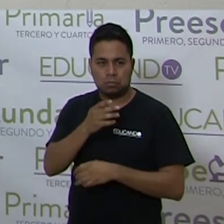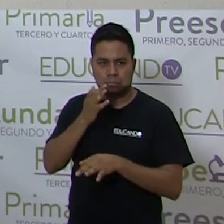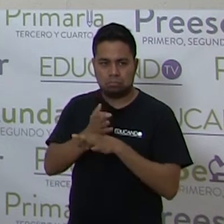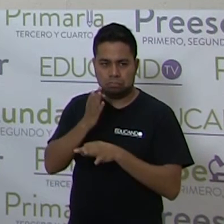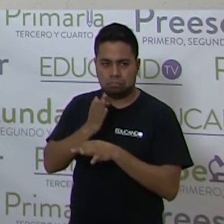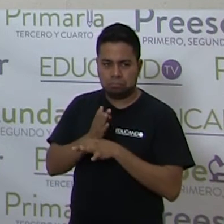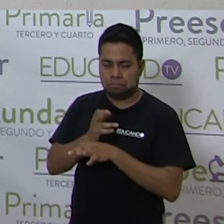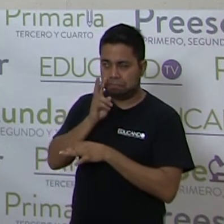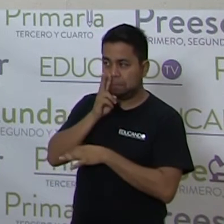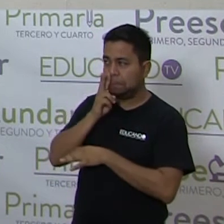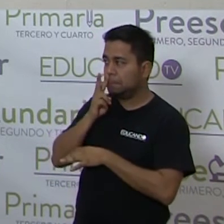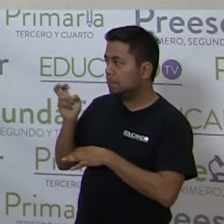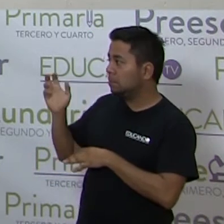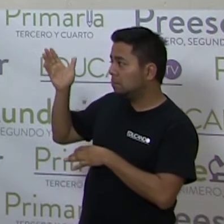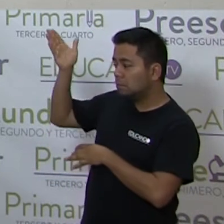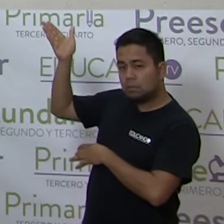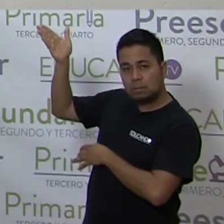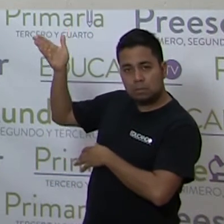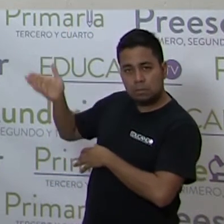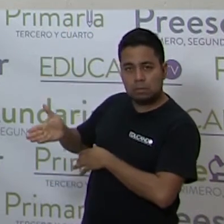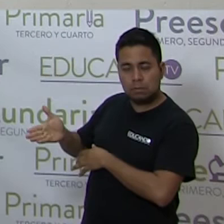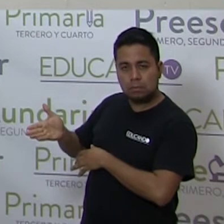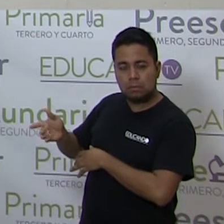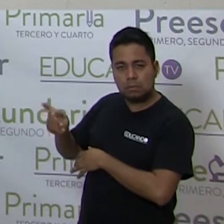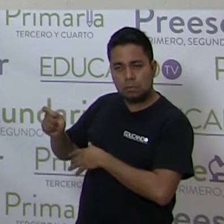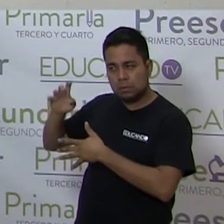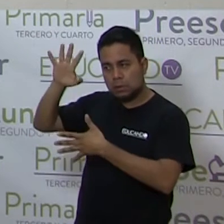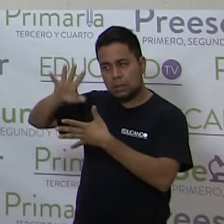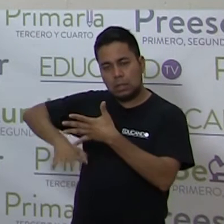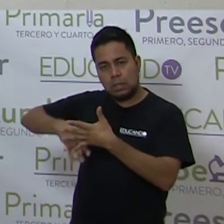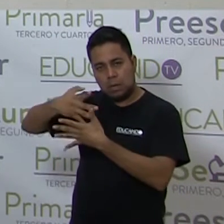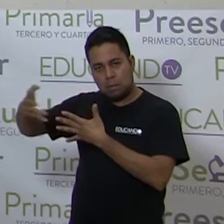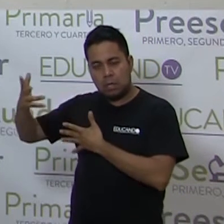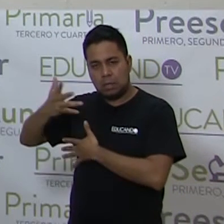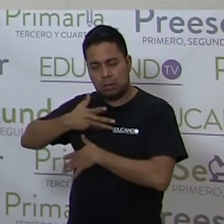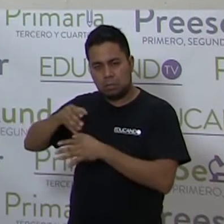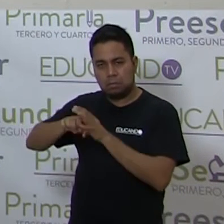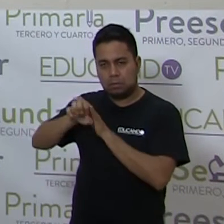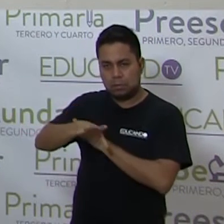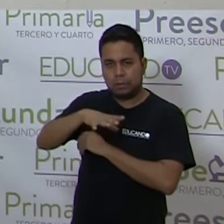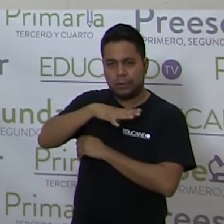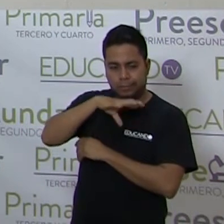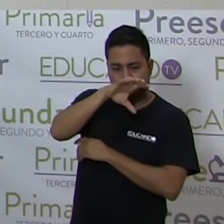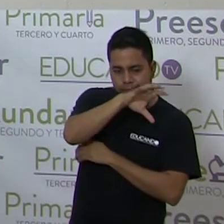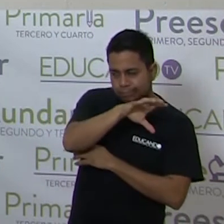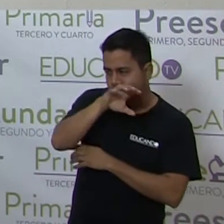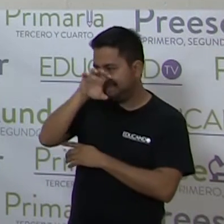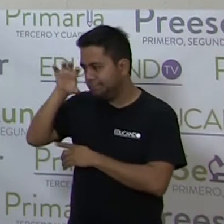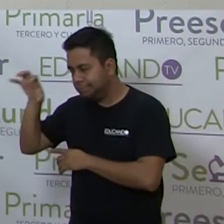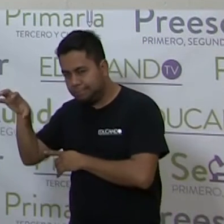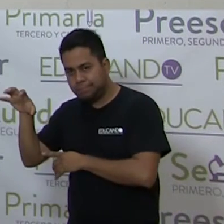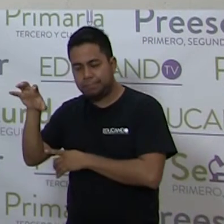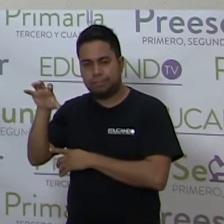en esta tabla, en esta lámina, aquí por ejemplo tenemos las categorías.